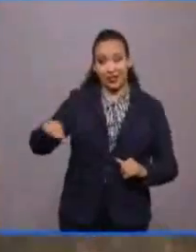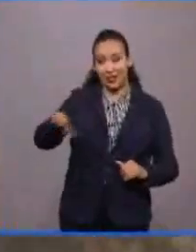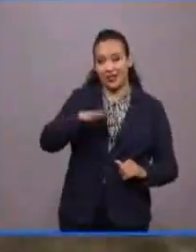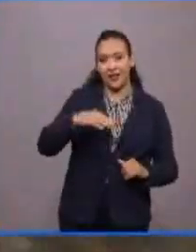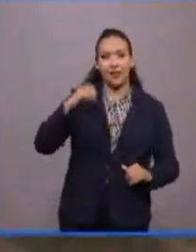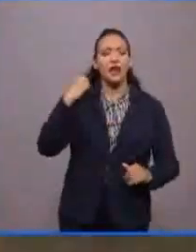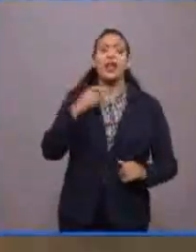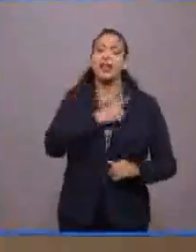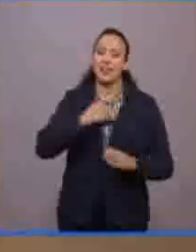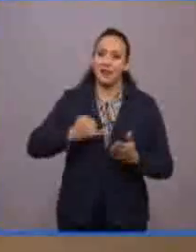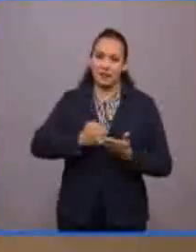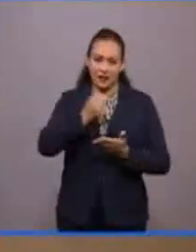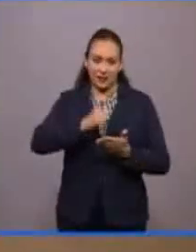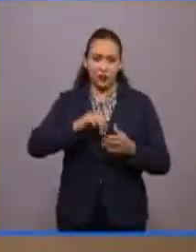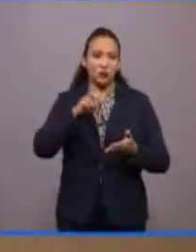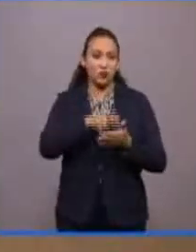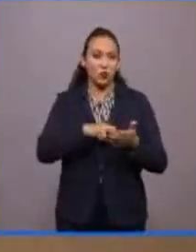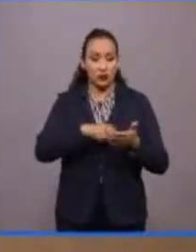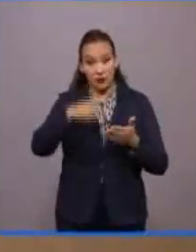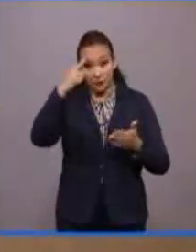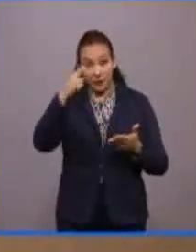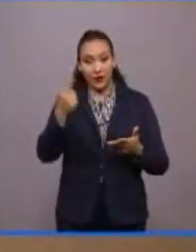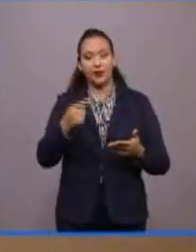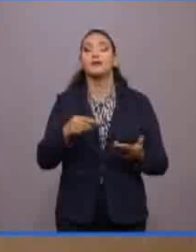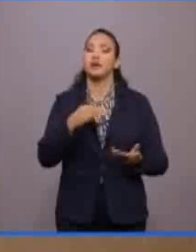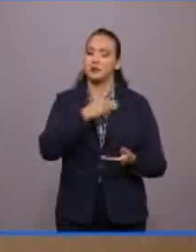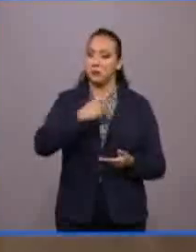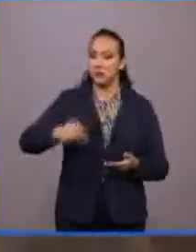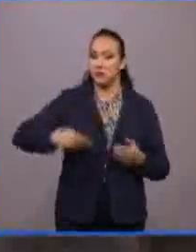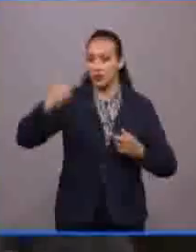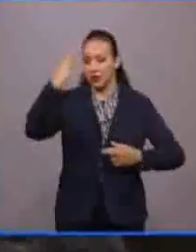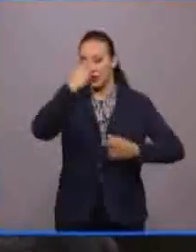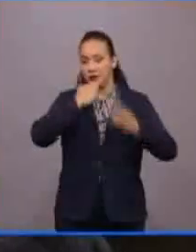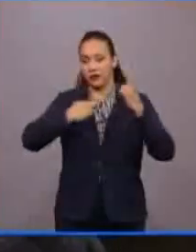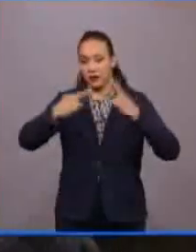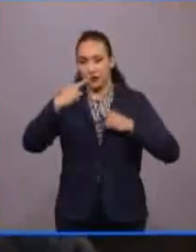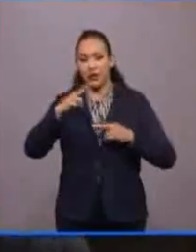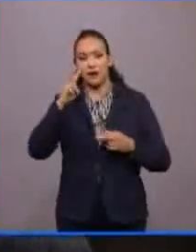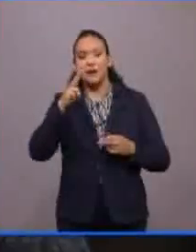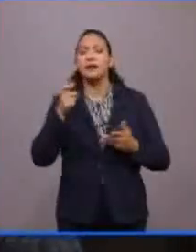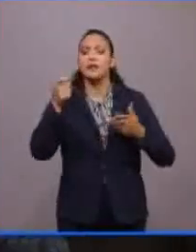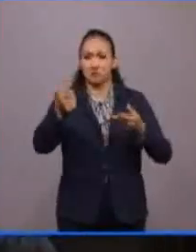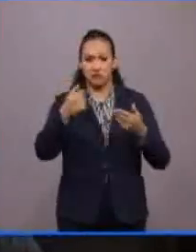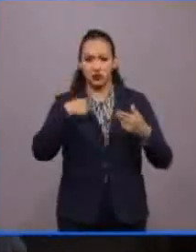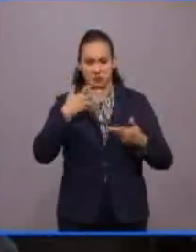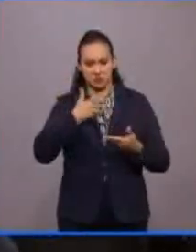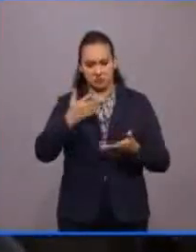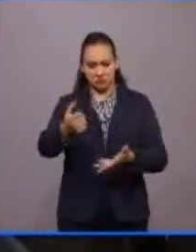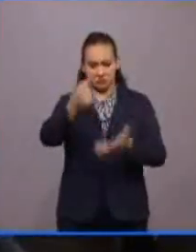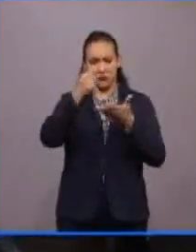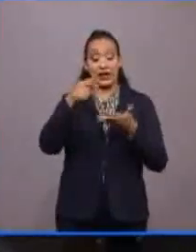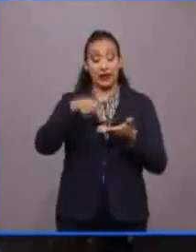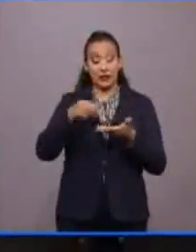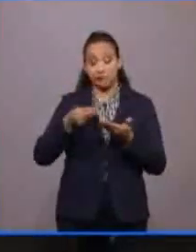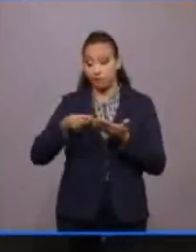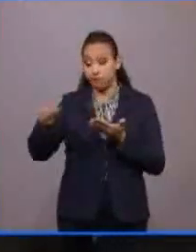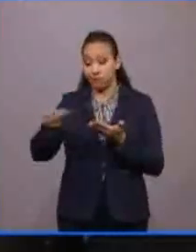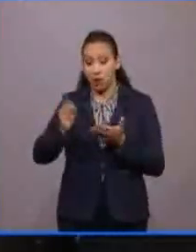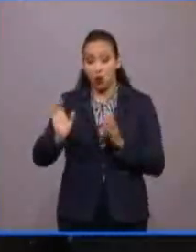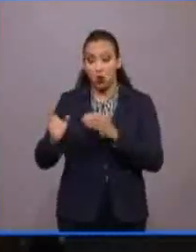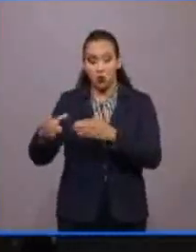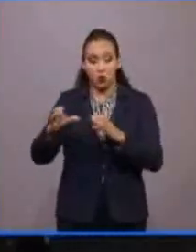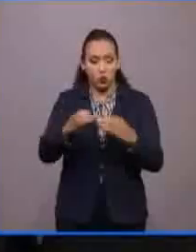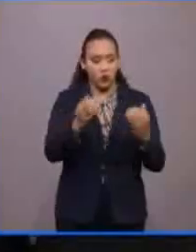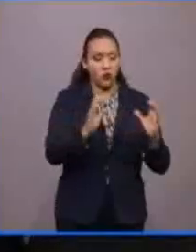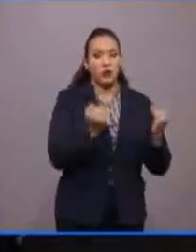sentencia para que ordene al municipio que acredite que los recursos federales que correspondan han sido efectivamente destinados o aplicados en